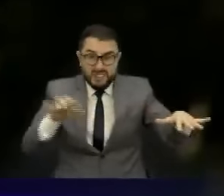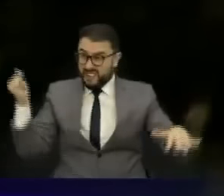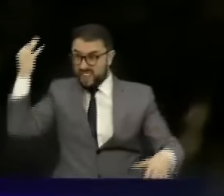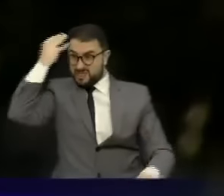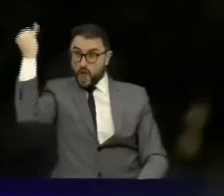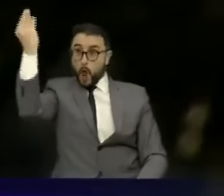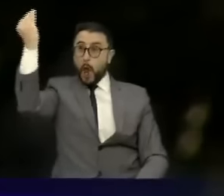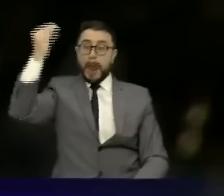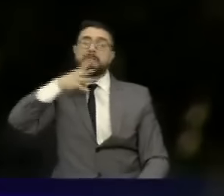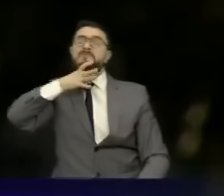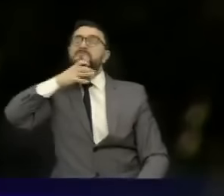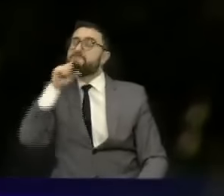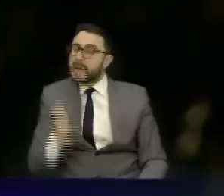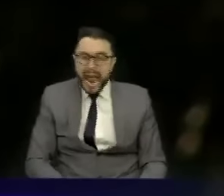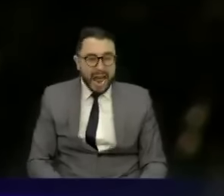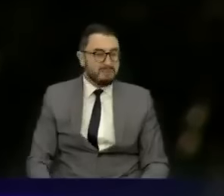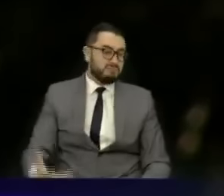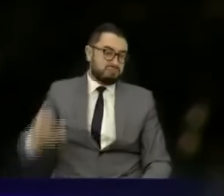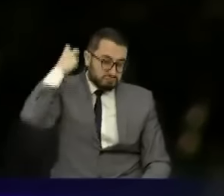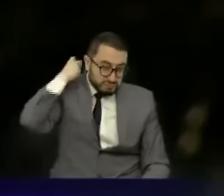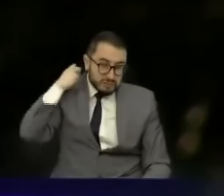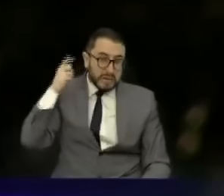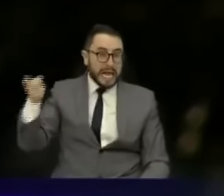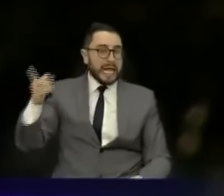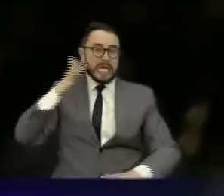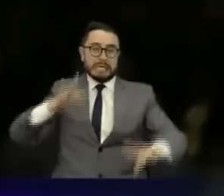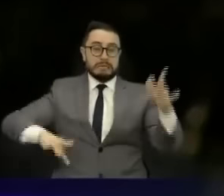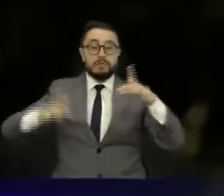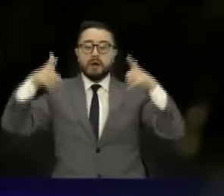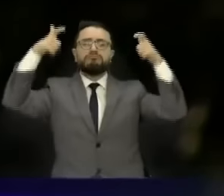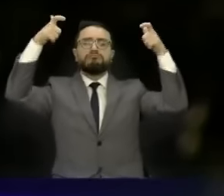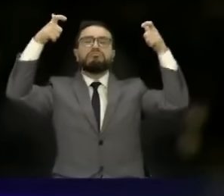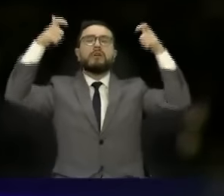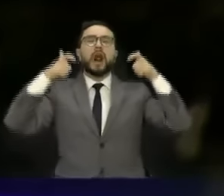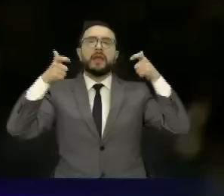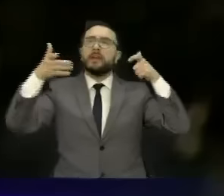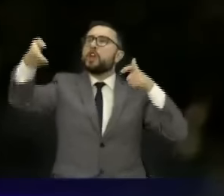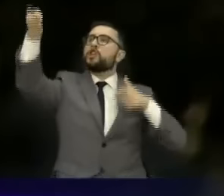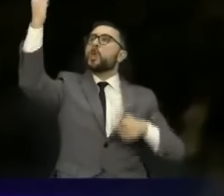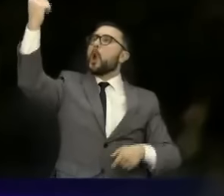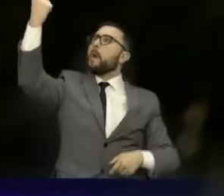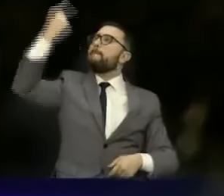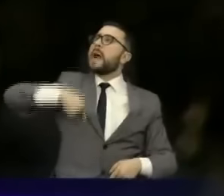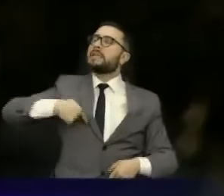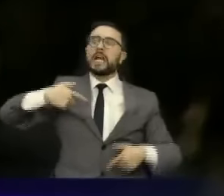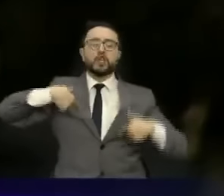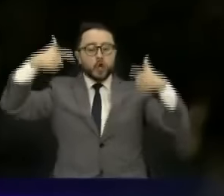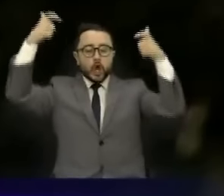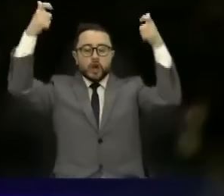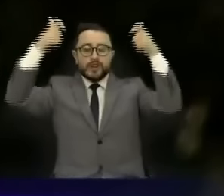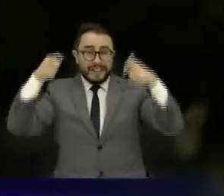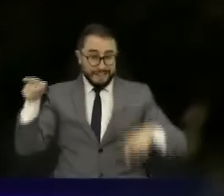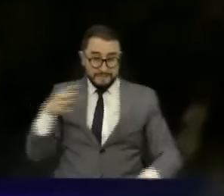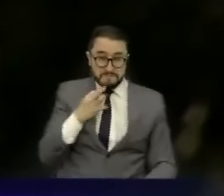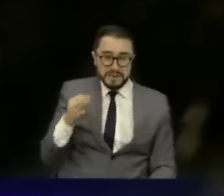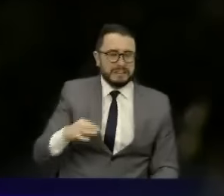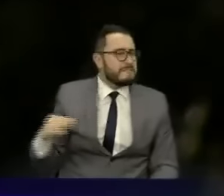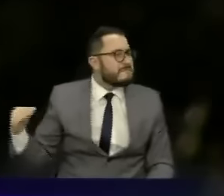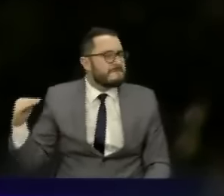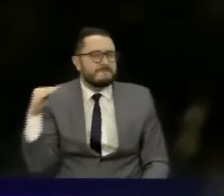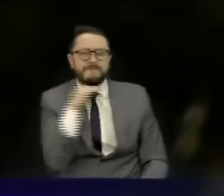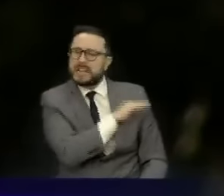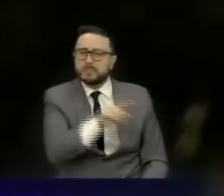viejas, de creencias que no eran. Los reyes son reyes por designio divino, una mentira. O